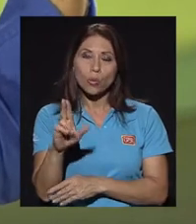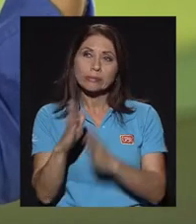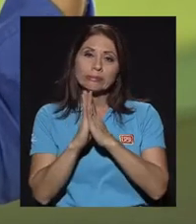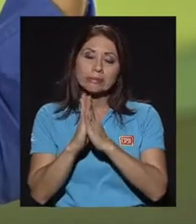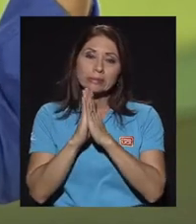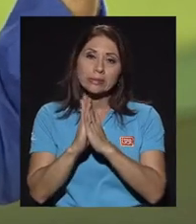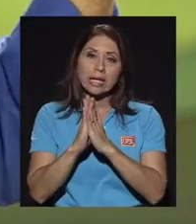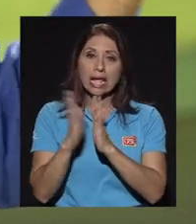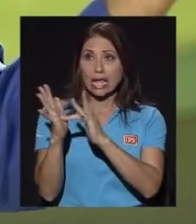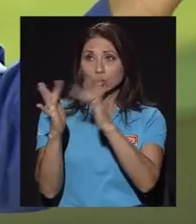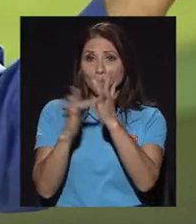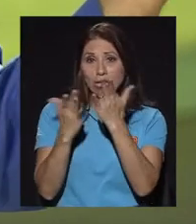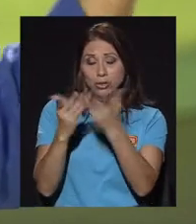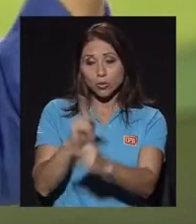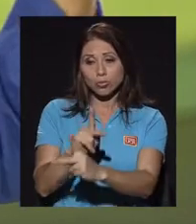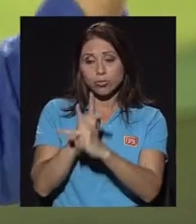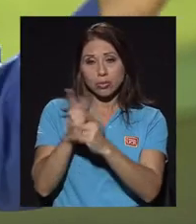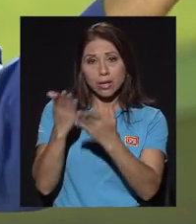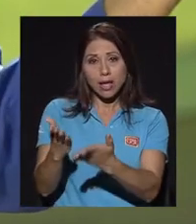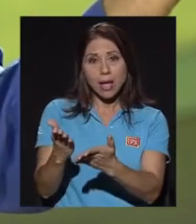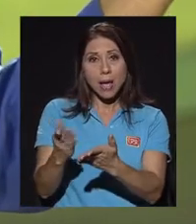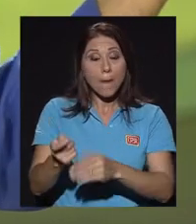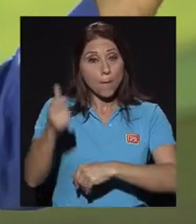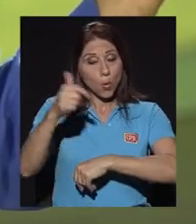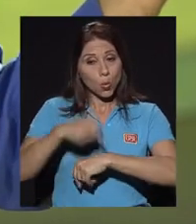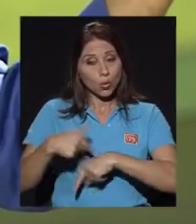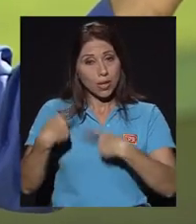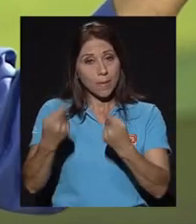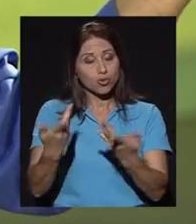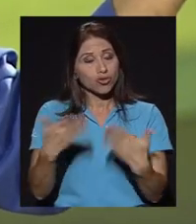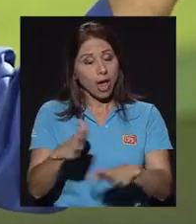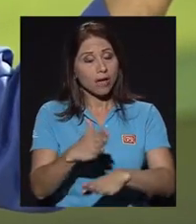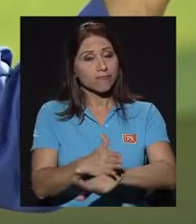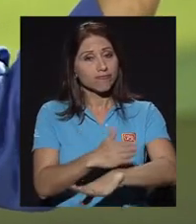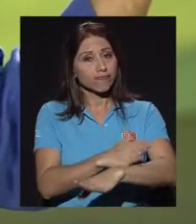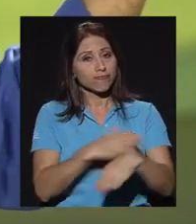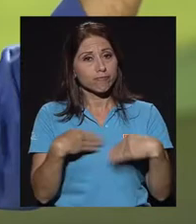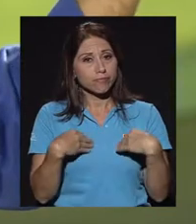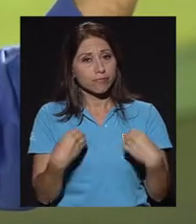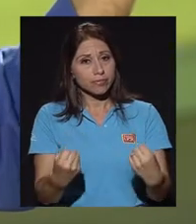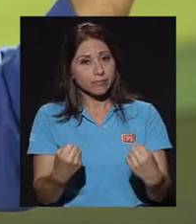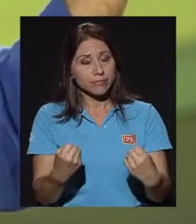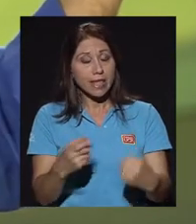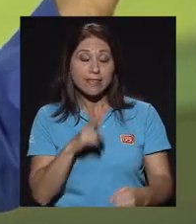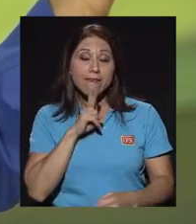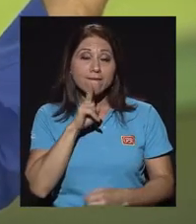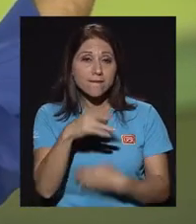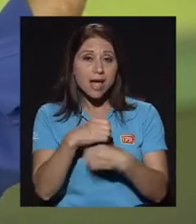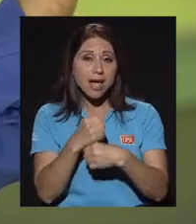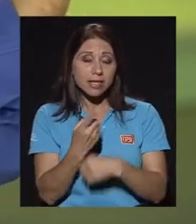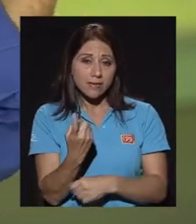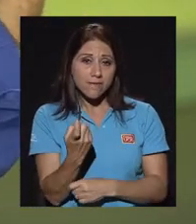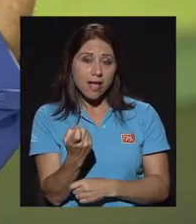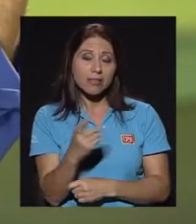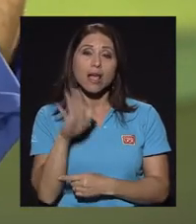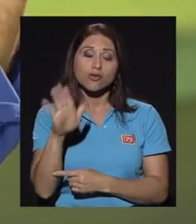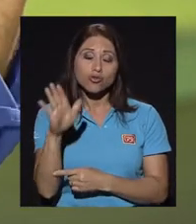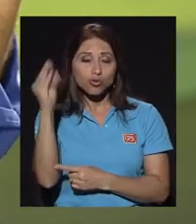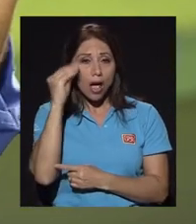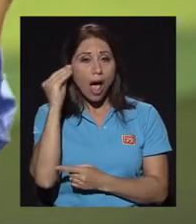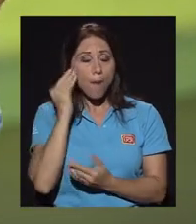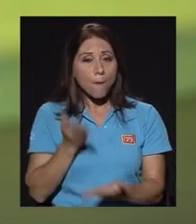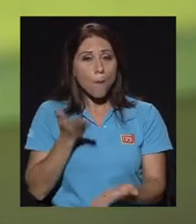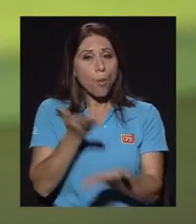Señor Jesucristo para que muy pronto esté él restablecido. La verdad es que lo echamos de menos y sus aportes